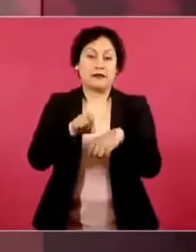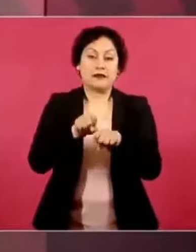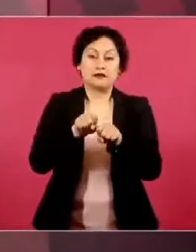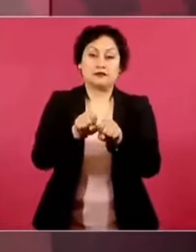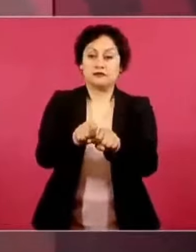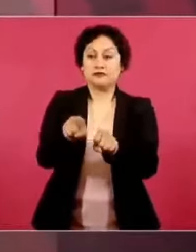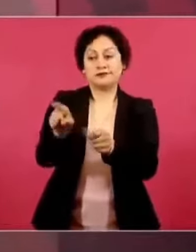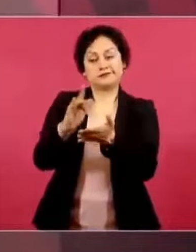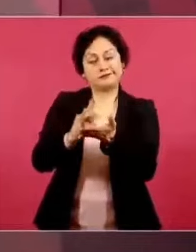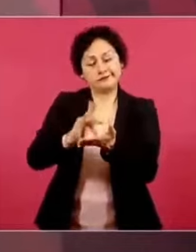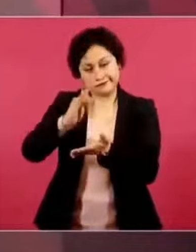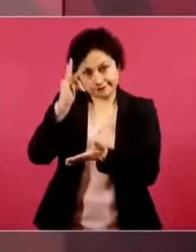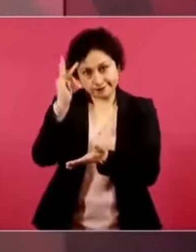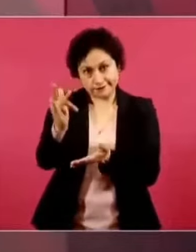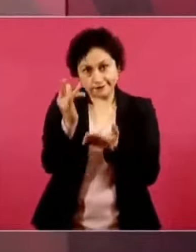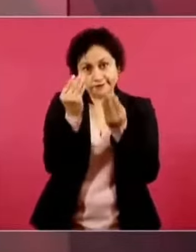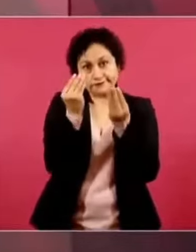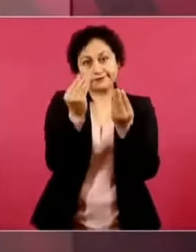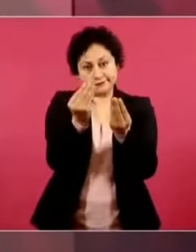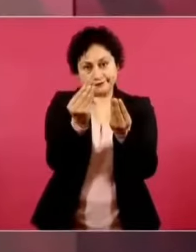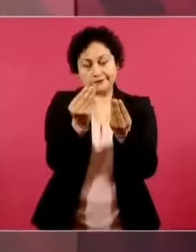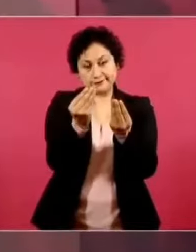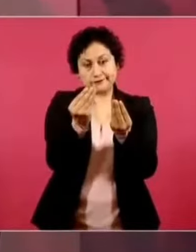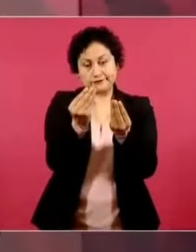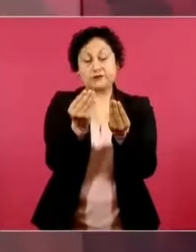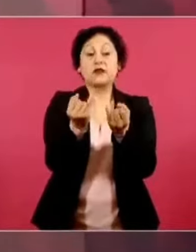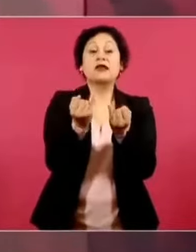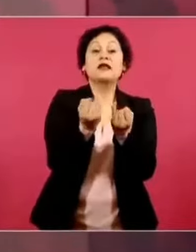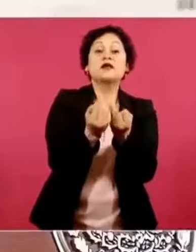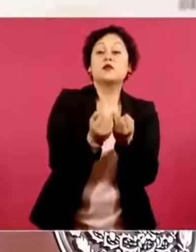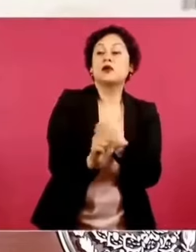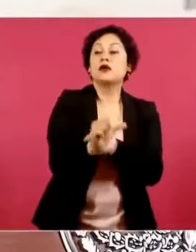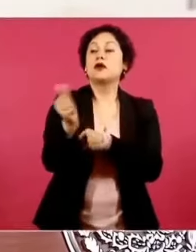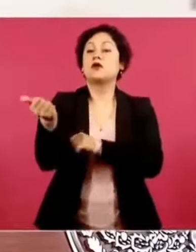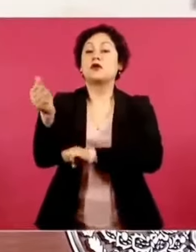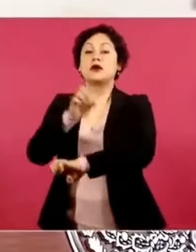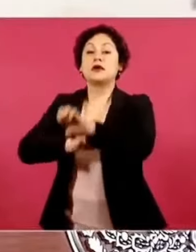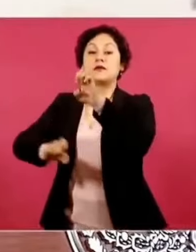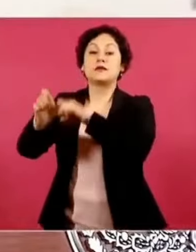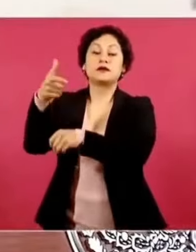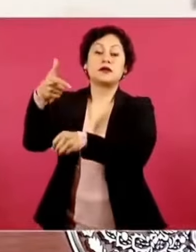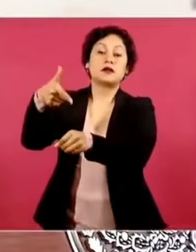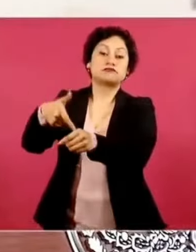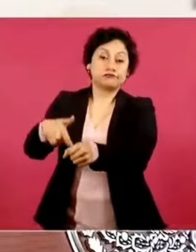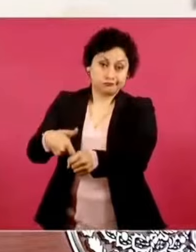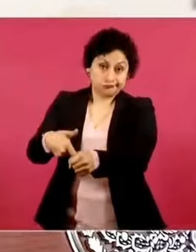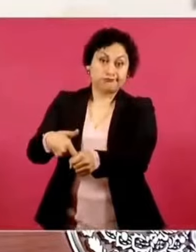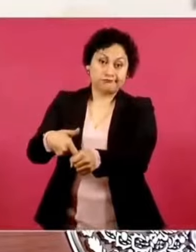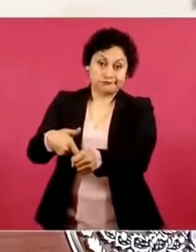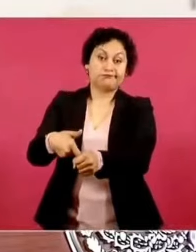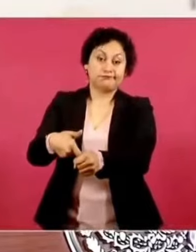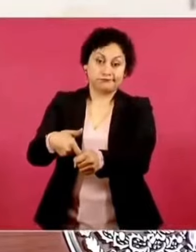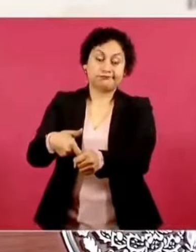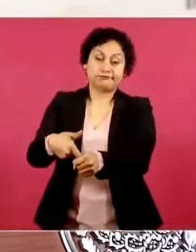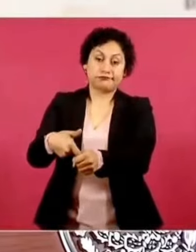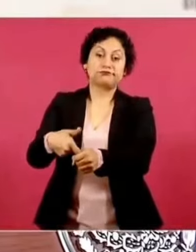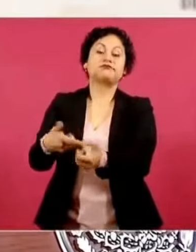este apoyo y lo mismo en el caso de los combustibles las gasolinas el